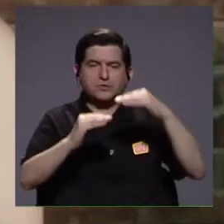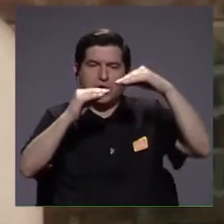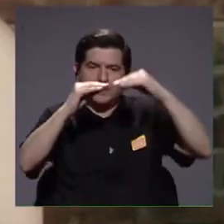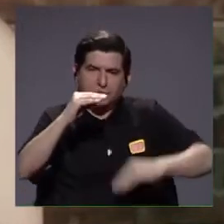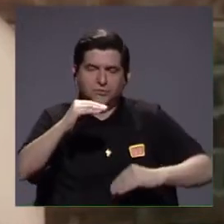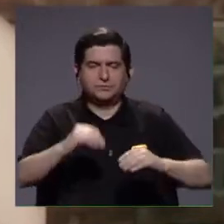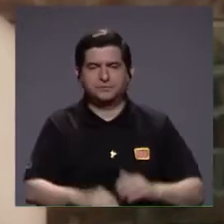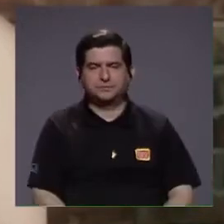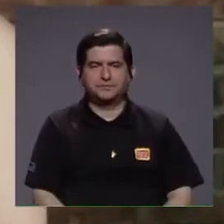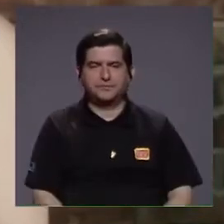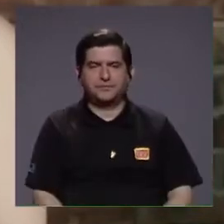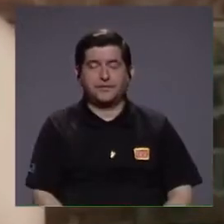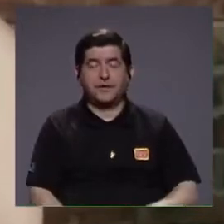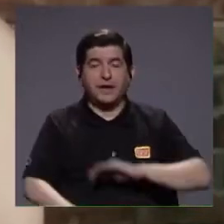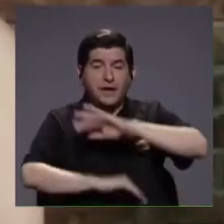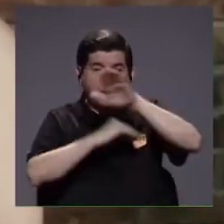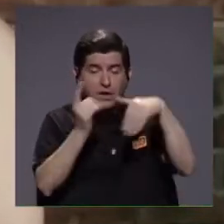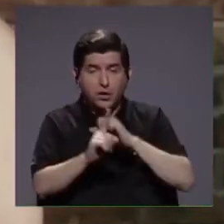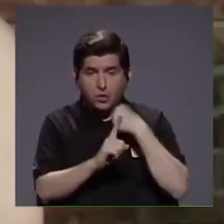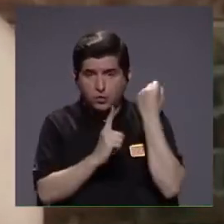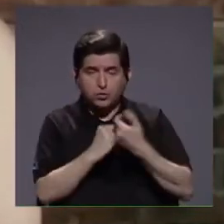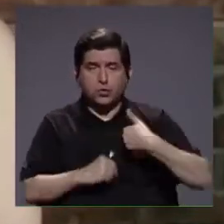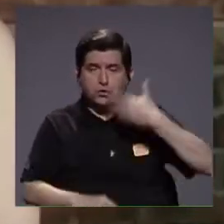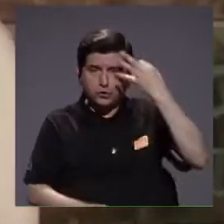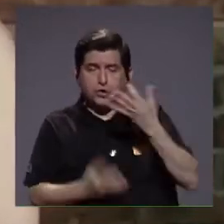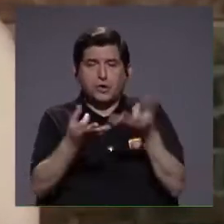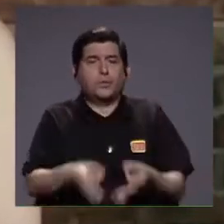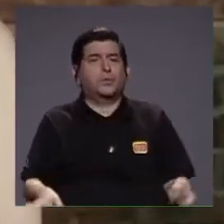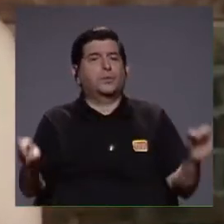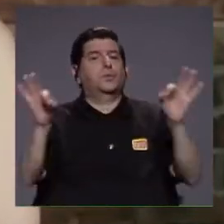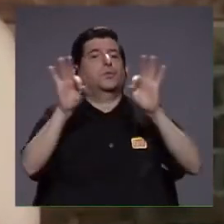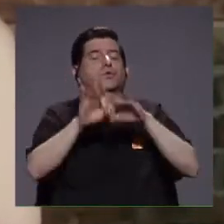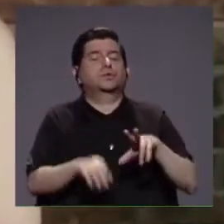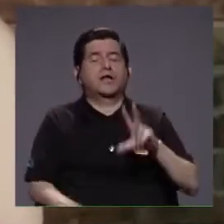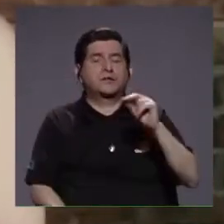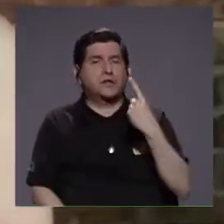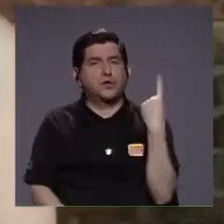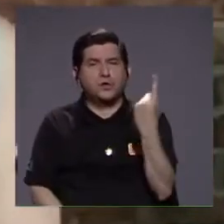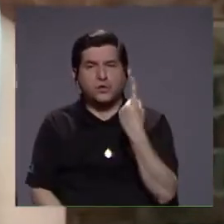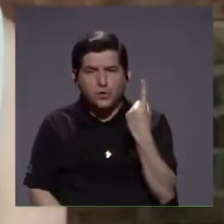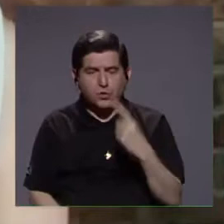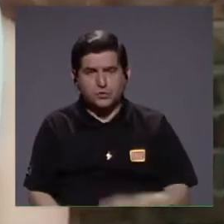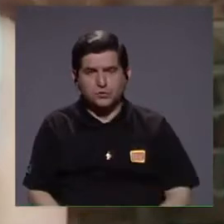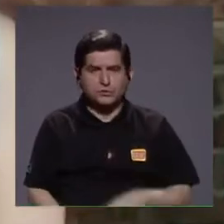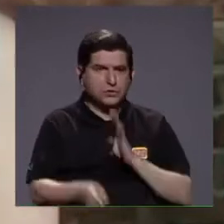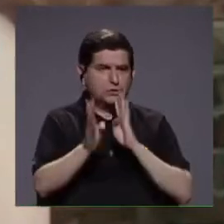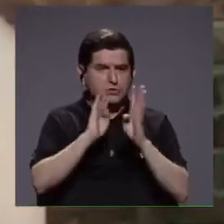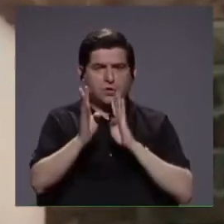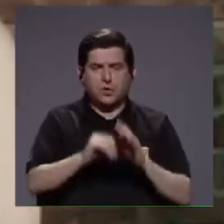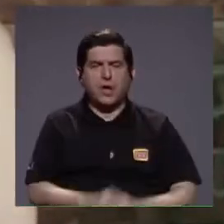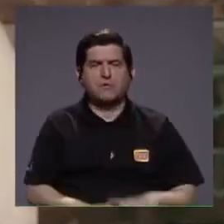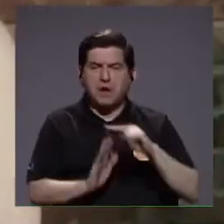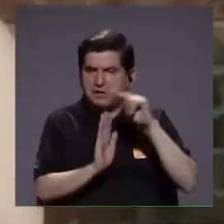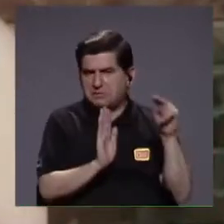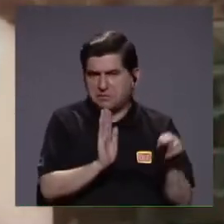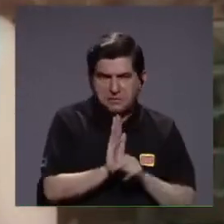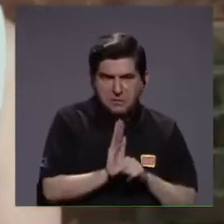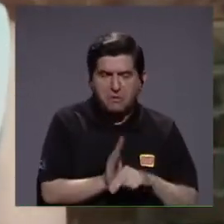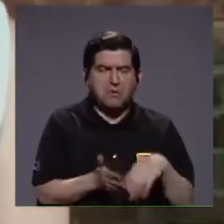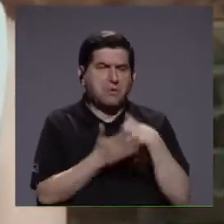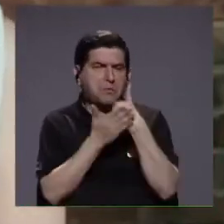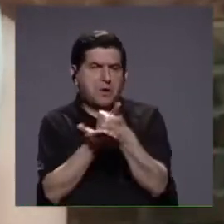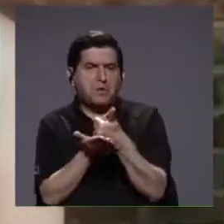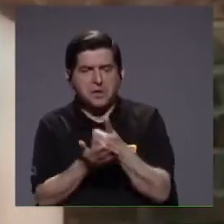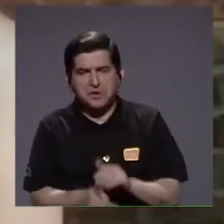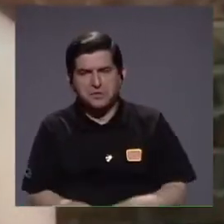de estudiantes. Con todo este panorama, considero muy importante no quedarnos solo de hablar de que vamos a hacer una normativa